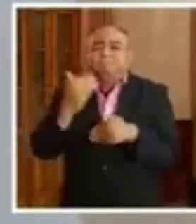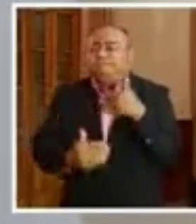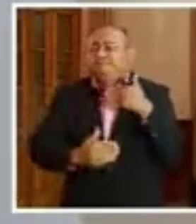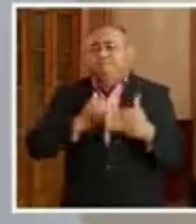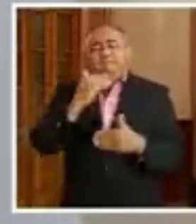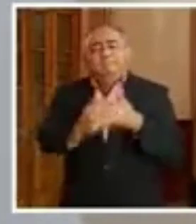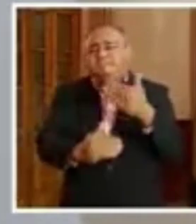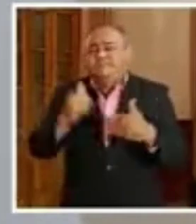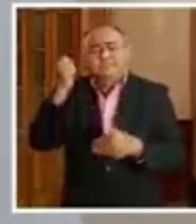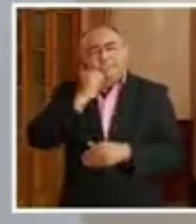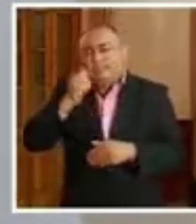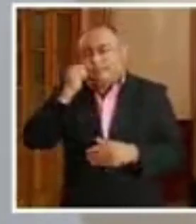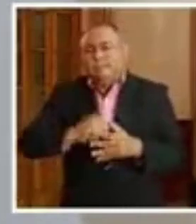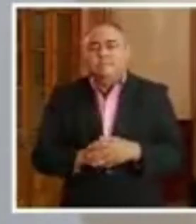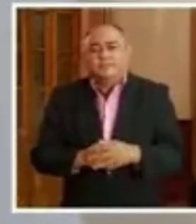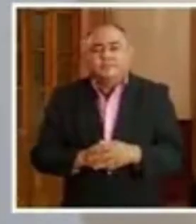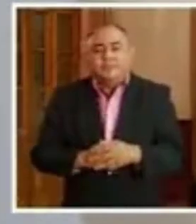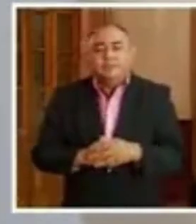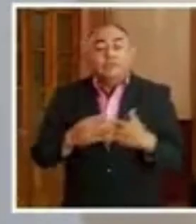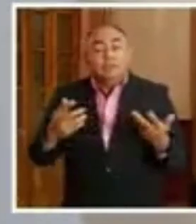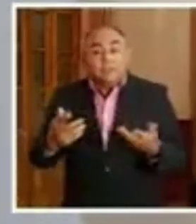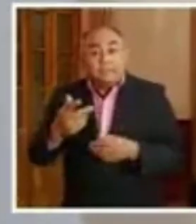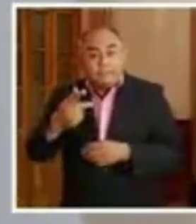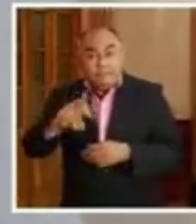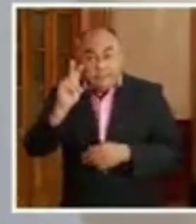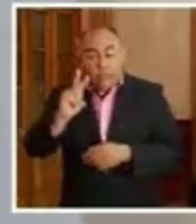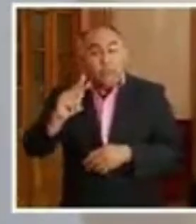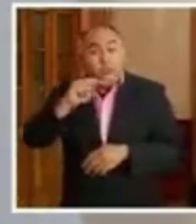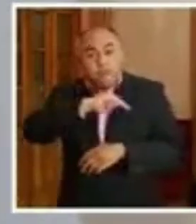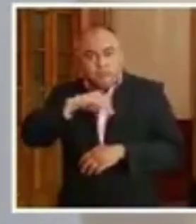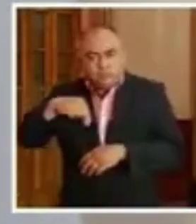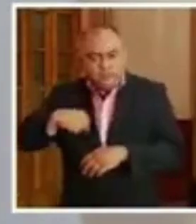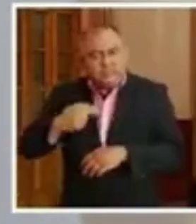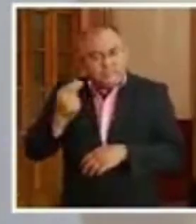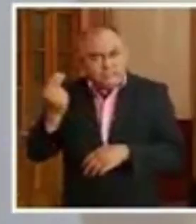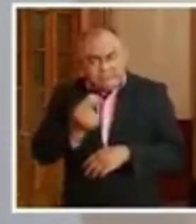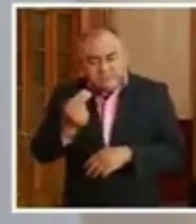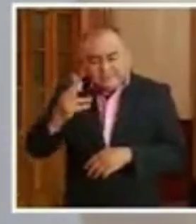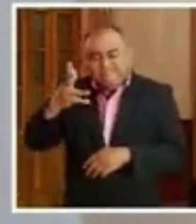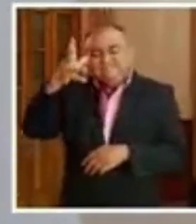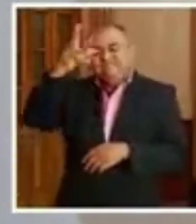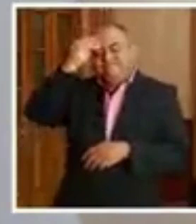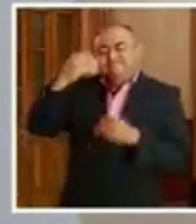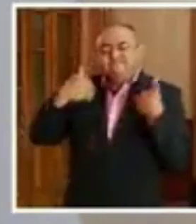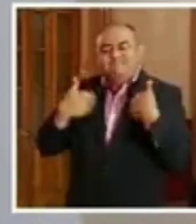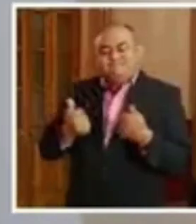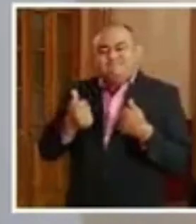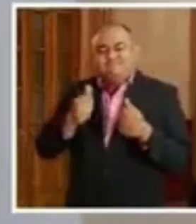Es momento de que aprendamos a vivir con él.